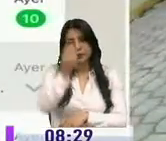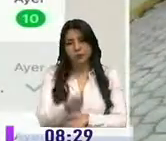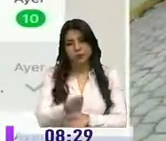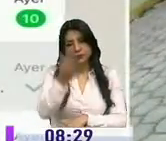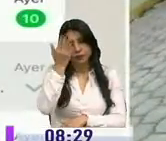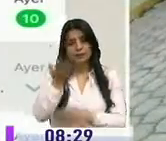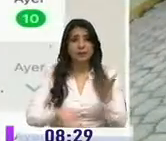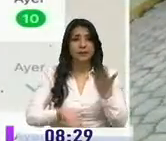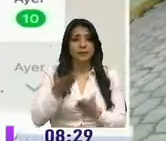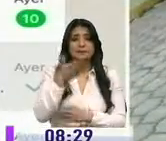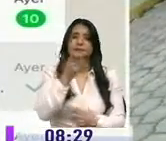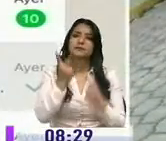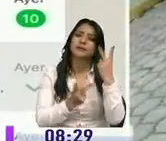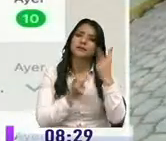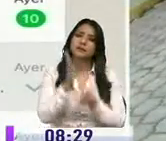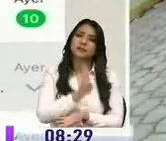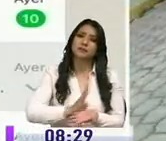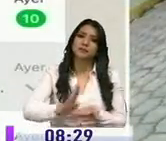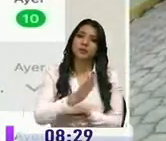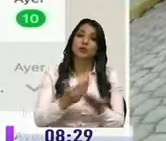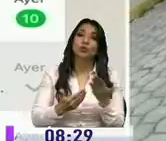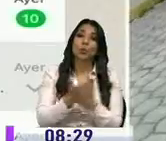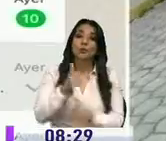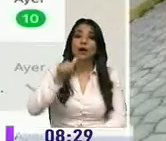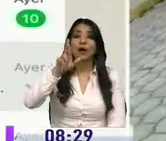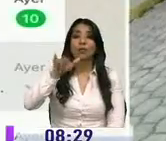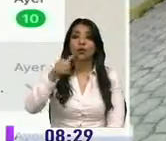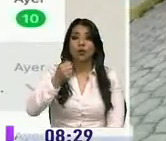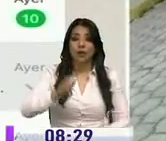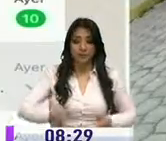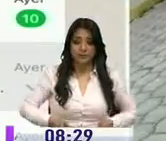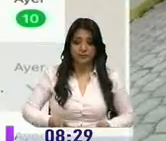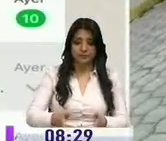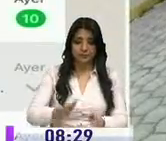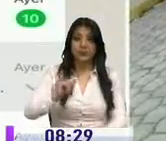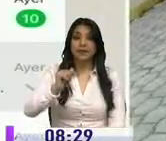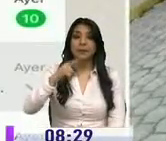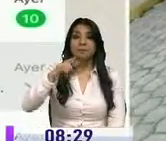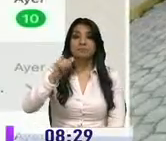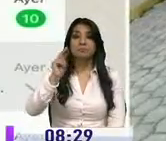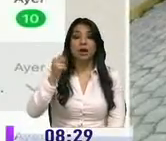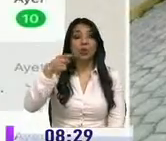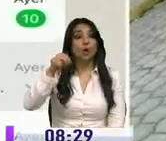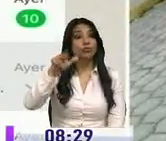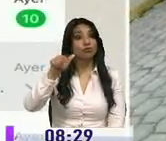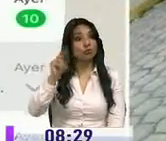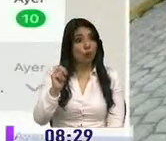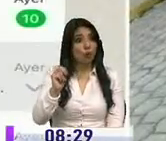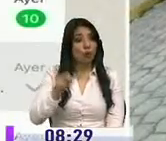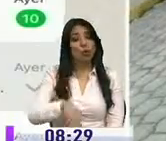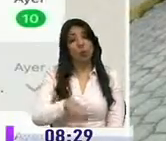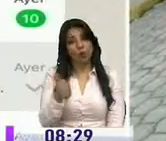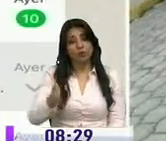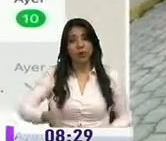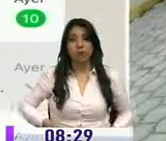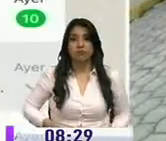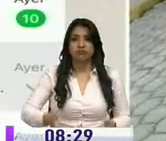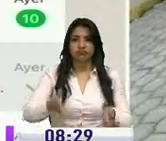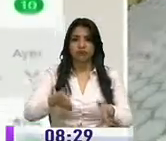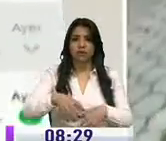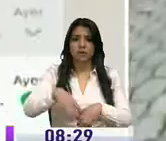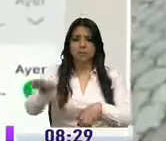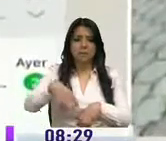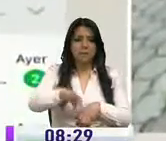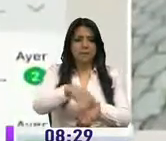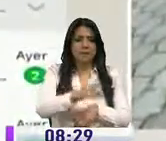¿Será posible que visite mi barrio, Nueva Aurora, sur de Quito, calle Arturo Tipanguán? No, y otra. El daño tiene año